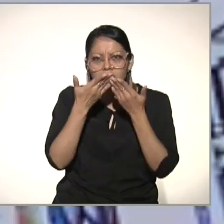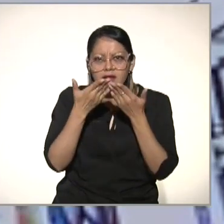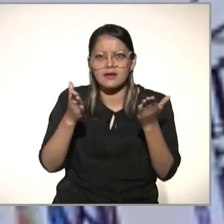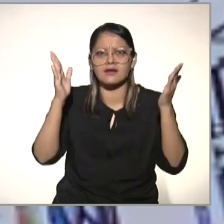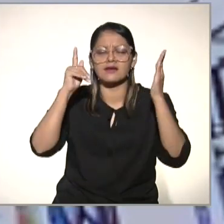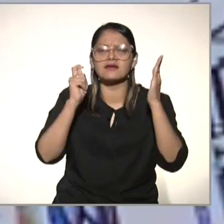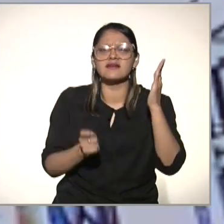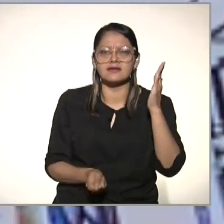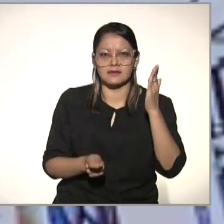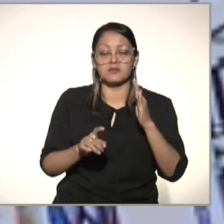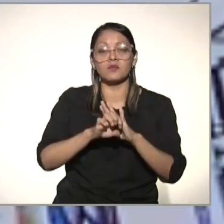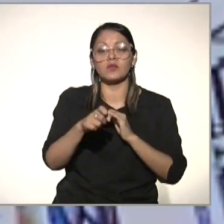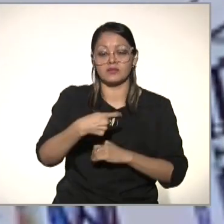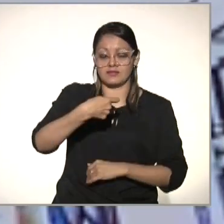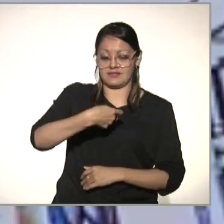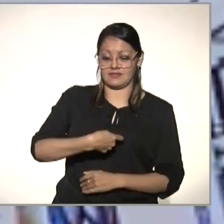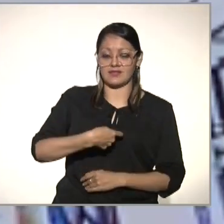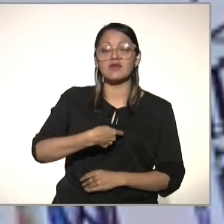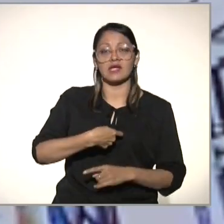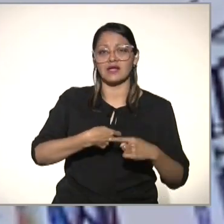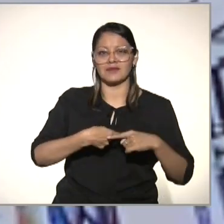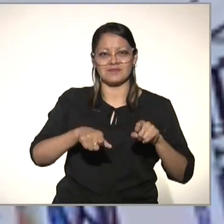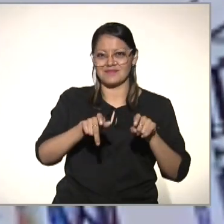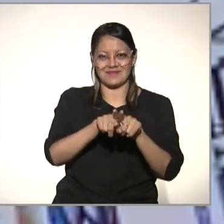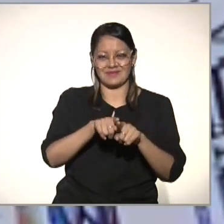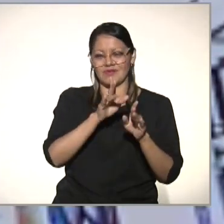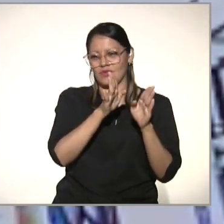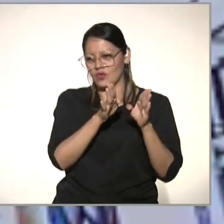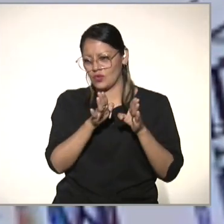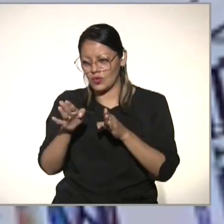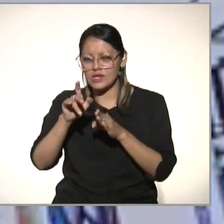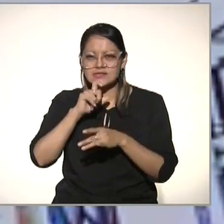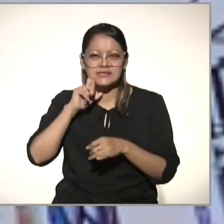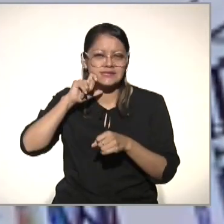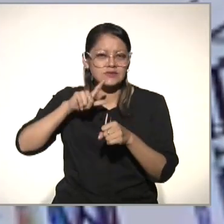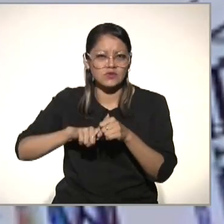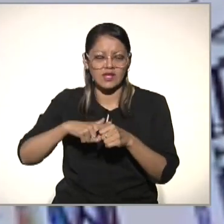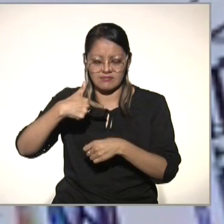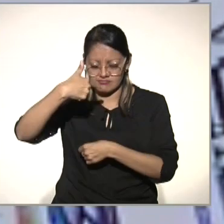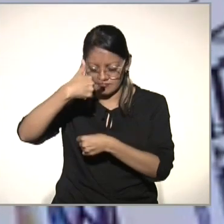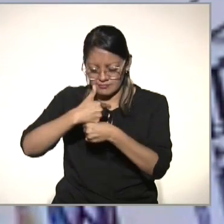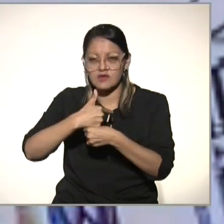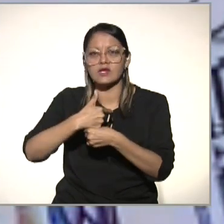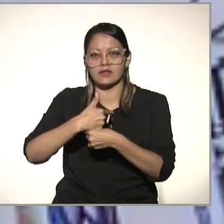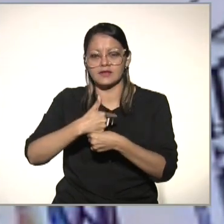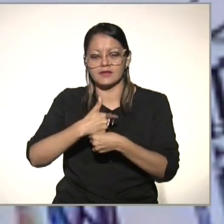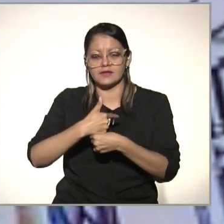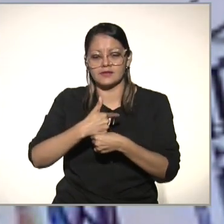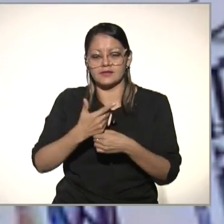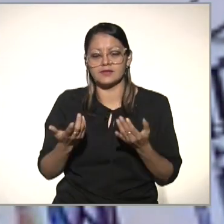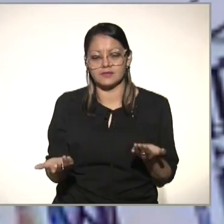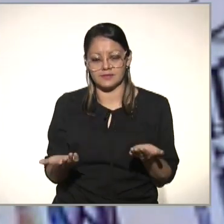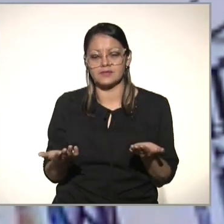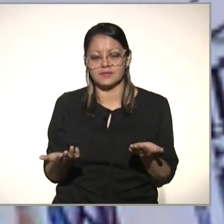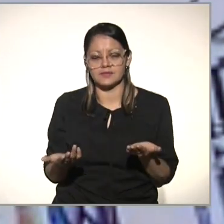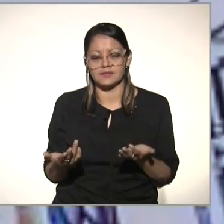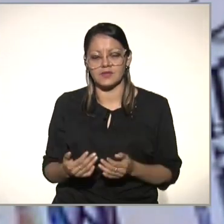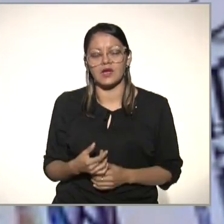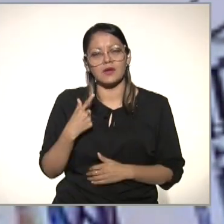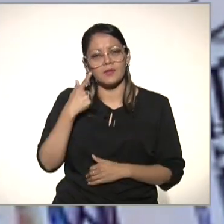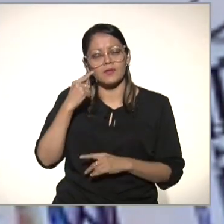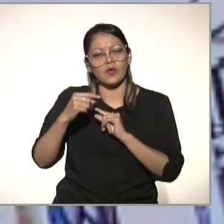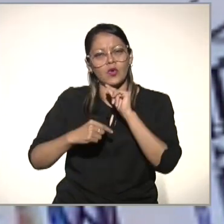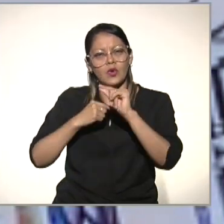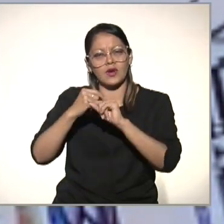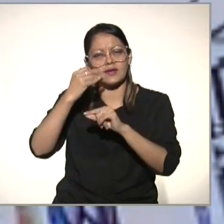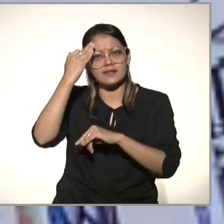quién eres, porque las identidades, así como la orientación sexual, se descubren, ¿no? Y vamos dando el